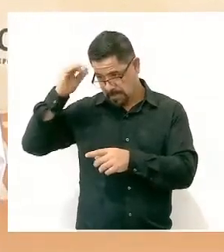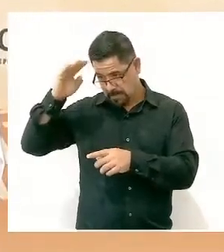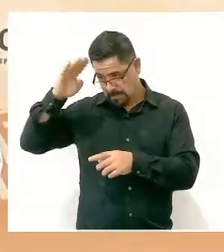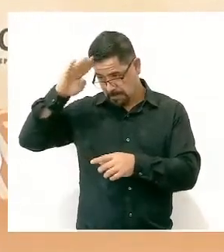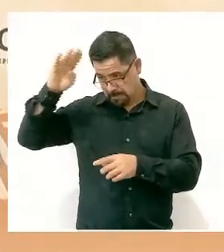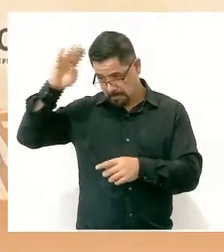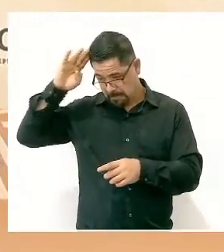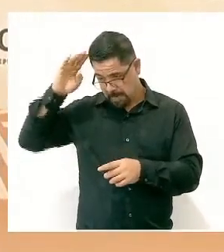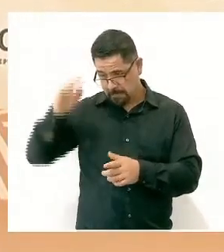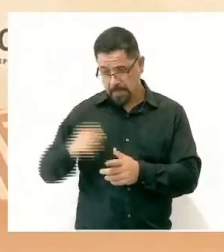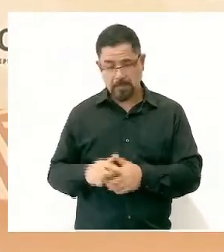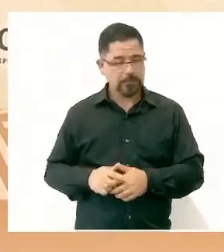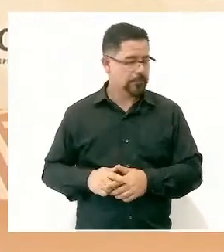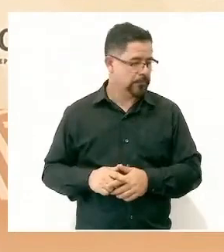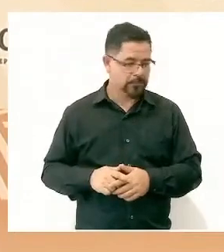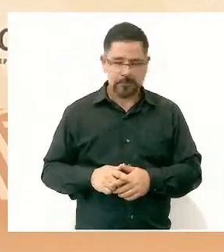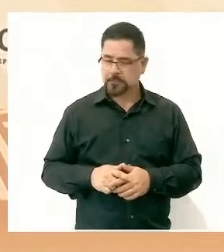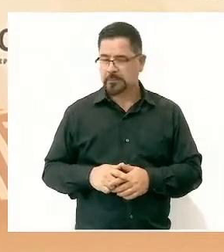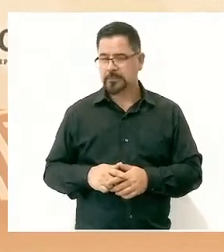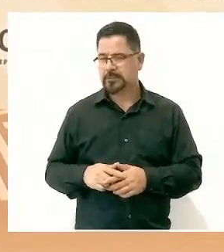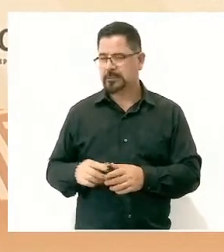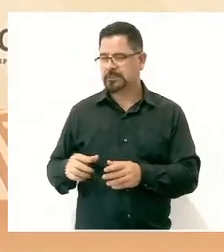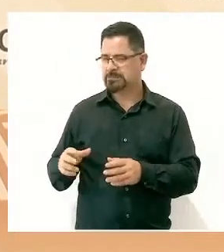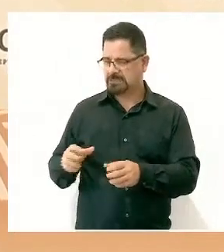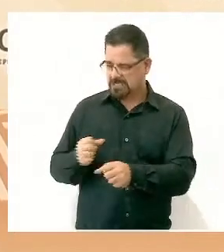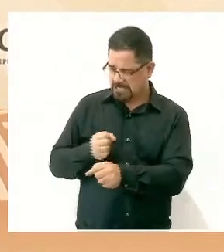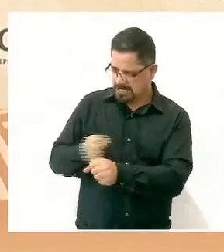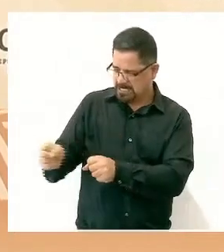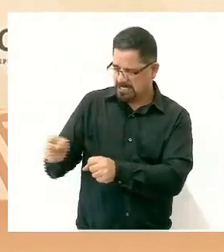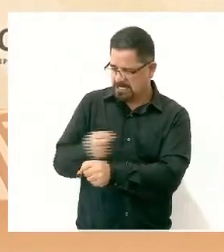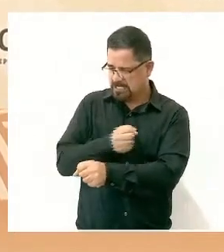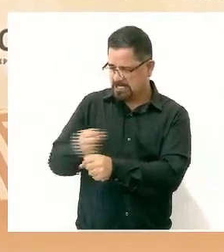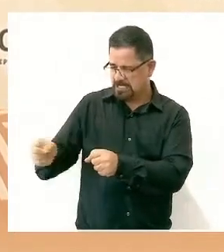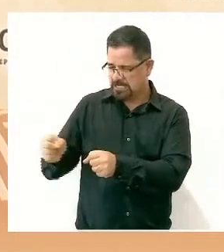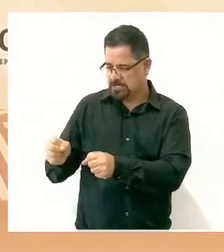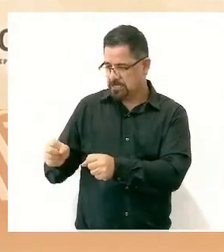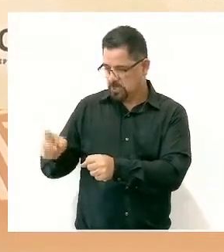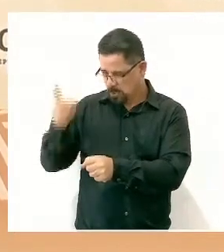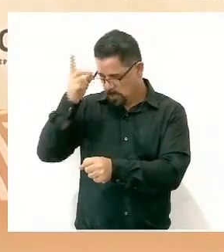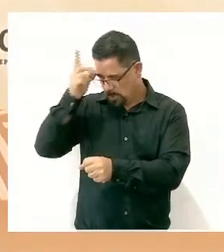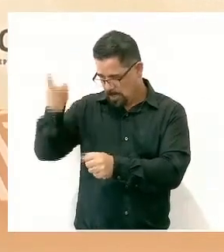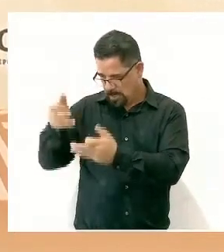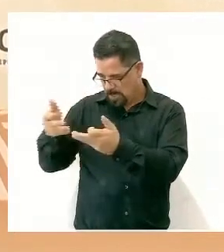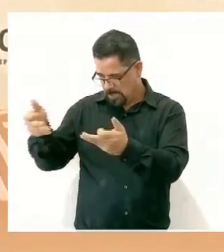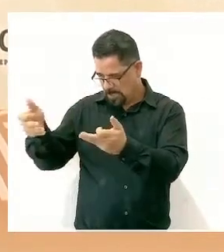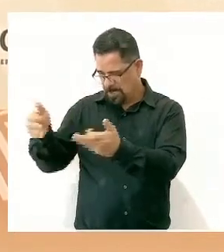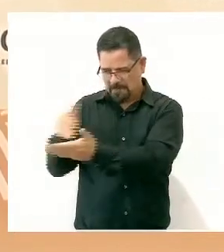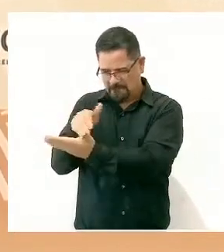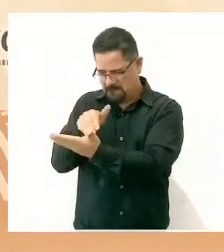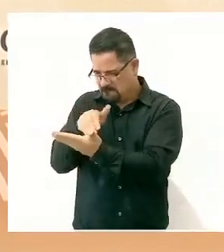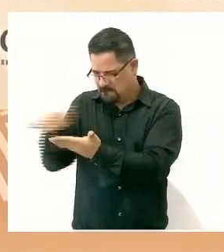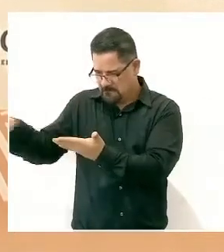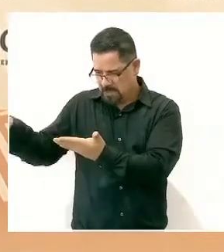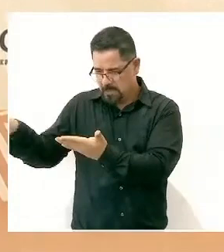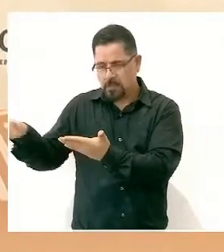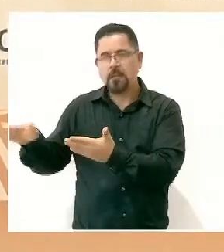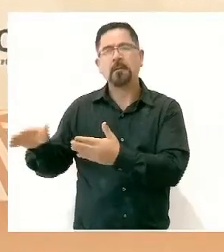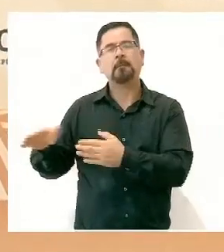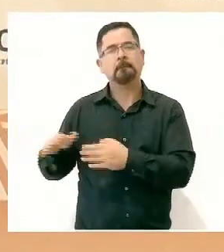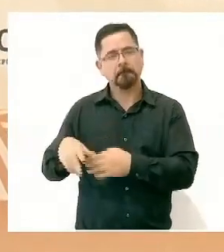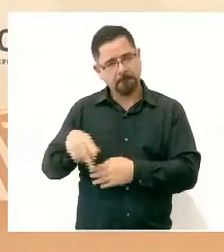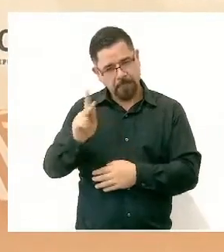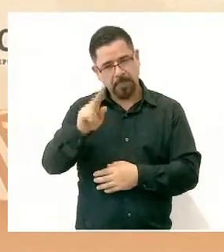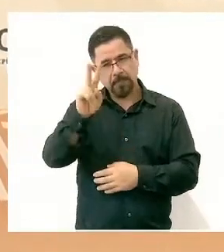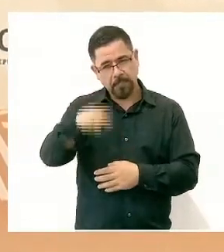despojaban y trataban como extraños a los dueños originarios de las tierras, mediante una guerra